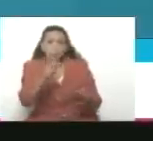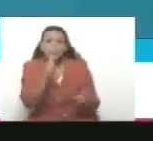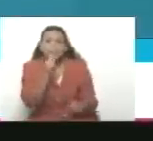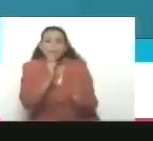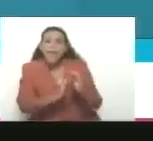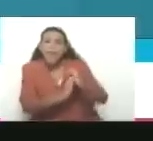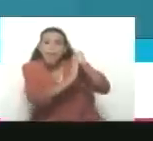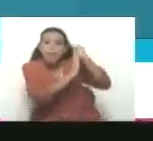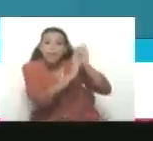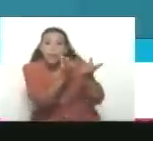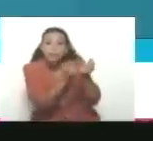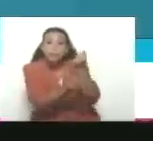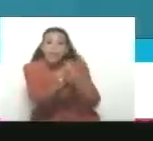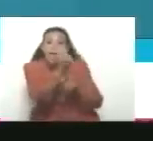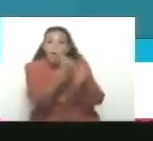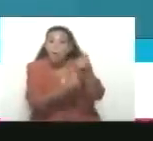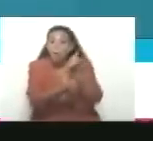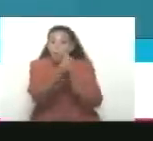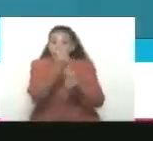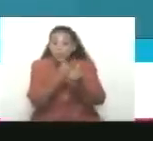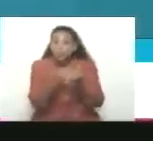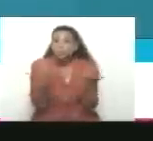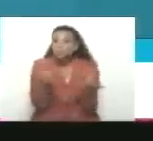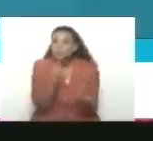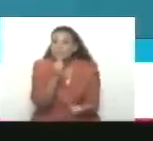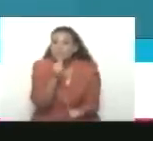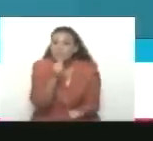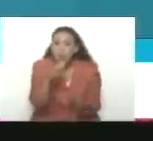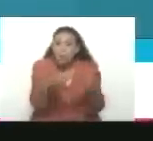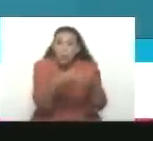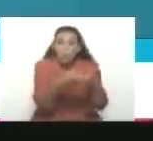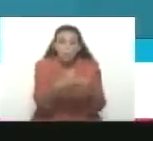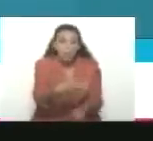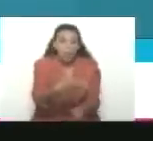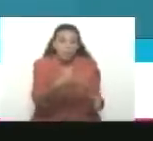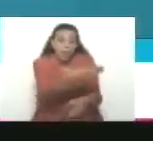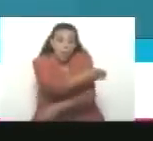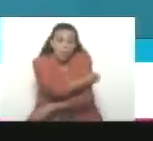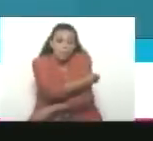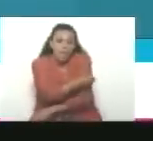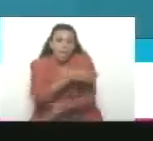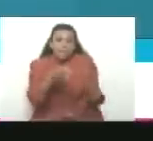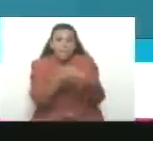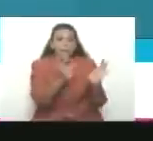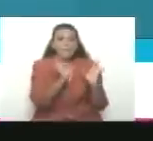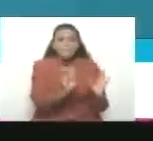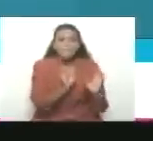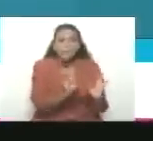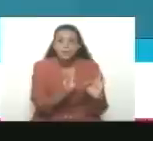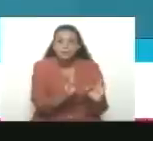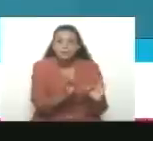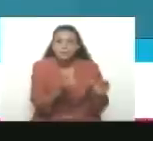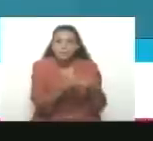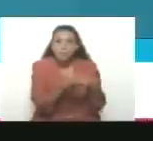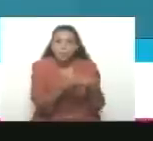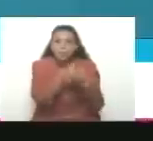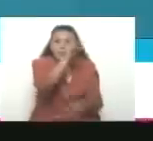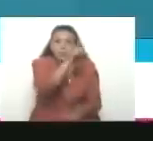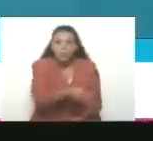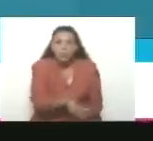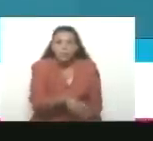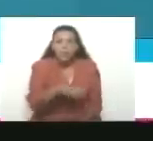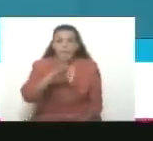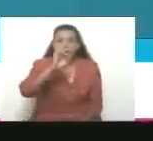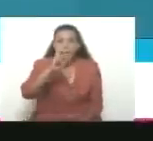y es un gran negocio del sector de la extrema derecha venezolana Especialmente del Señor